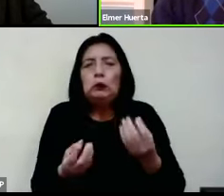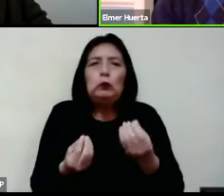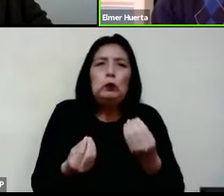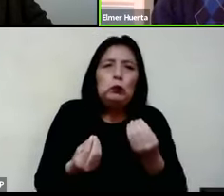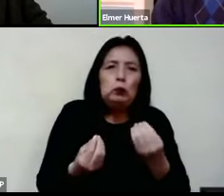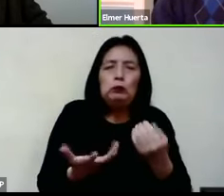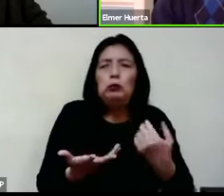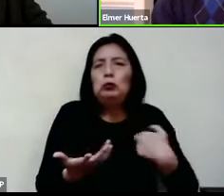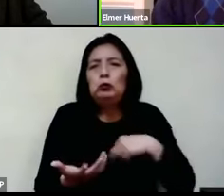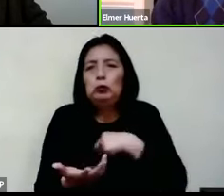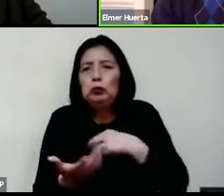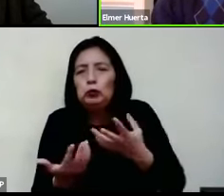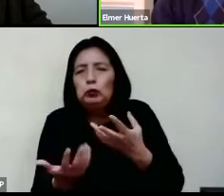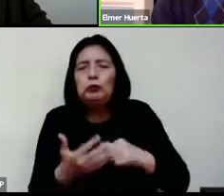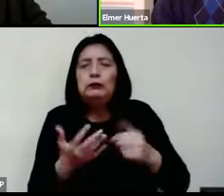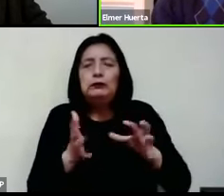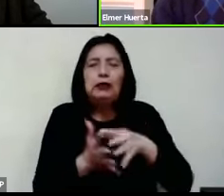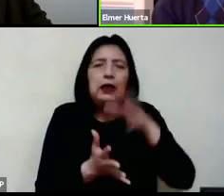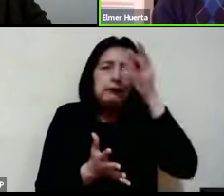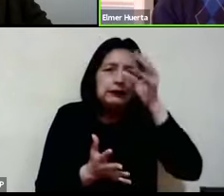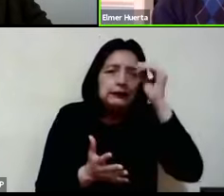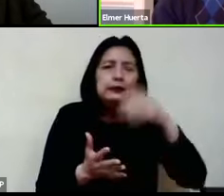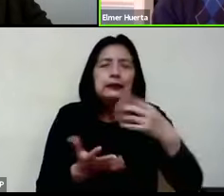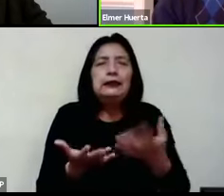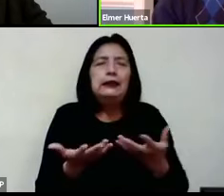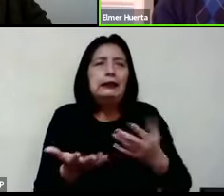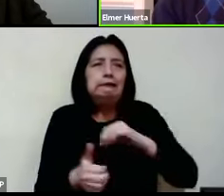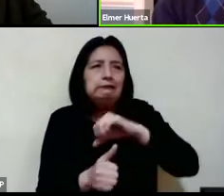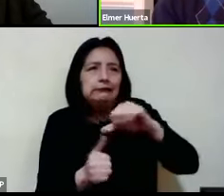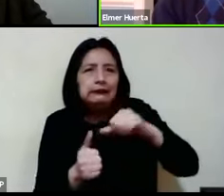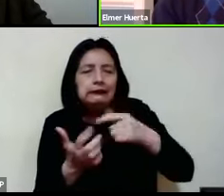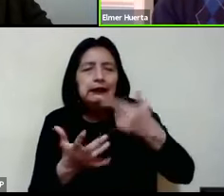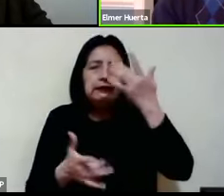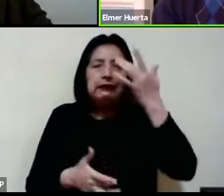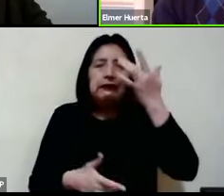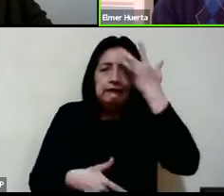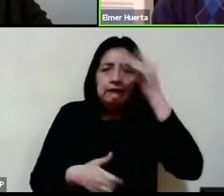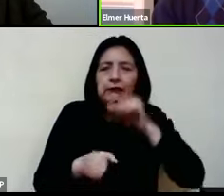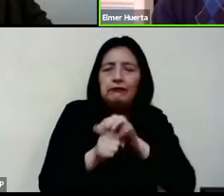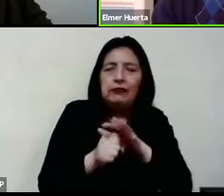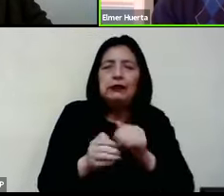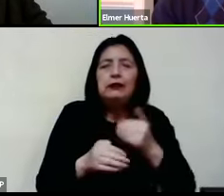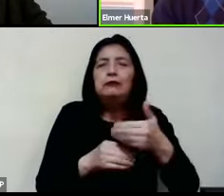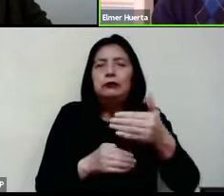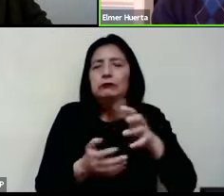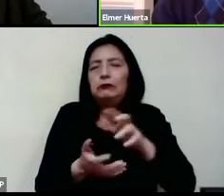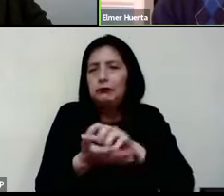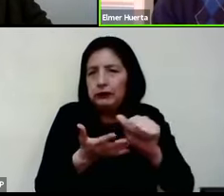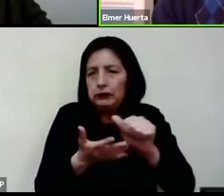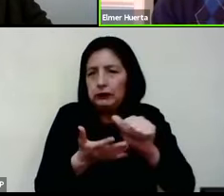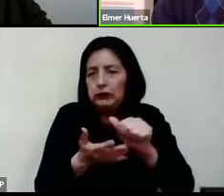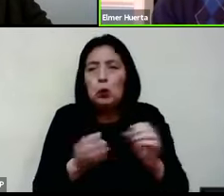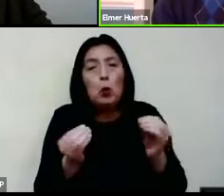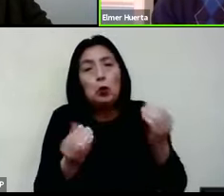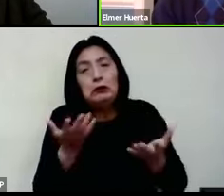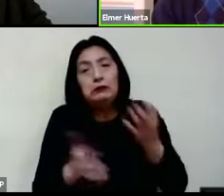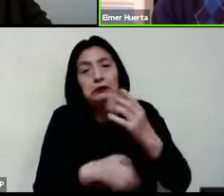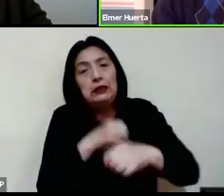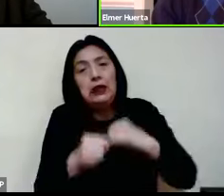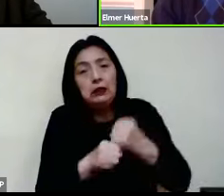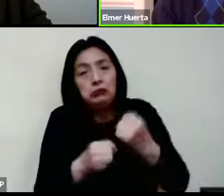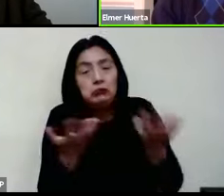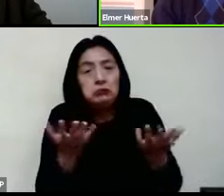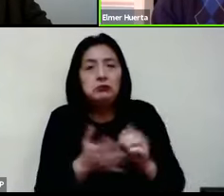debemos aprender a convivir con esta enfermedad durante los próximos meses o años,